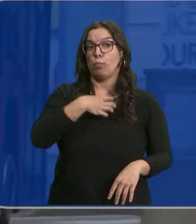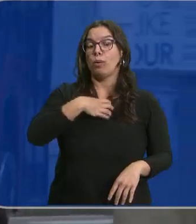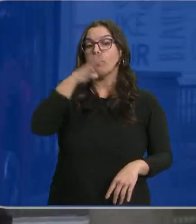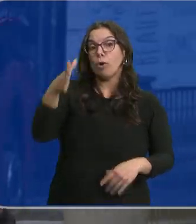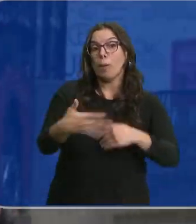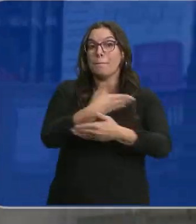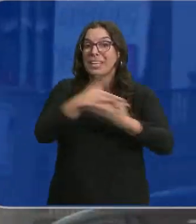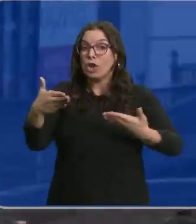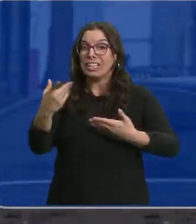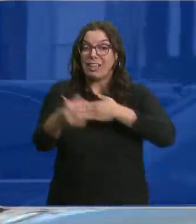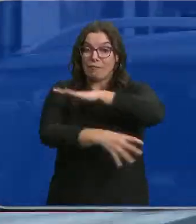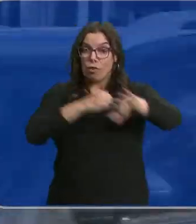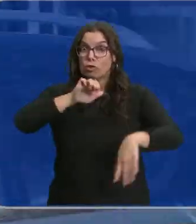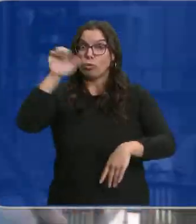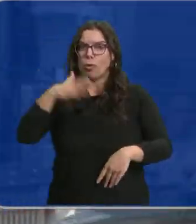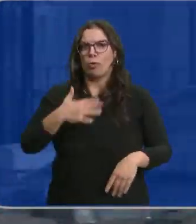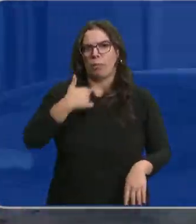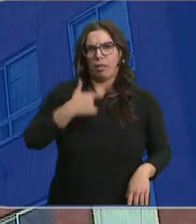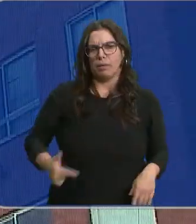fondos europeos están en riesgo.